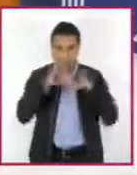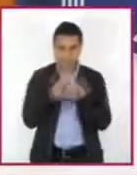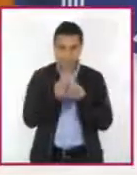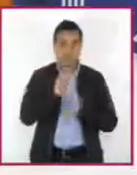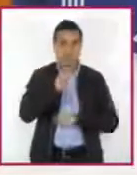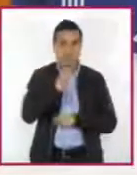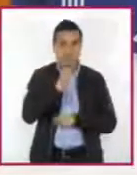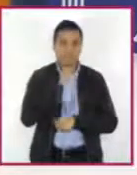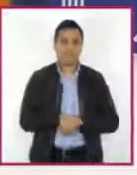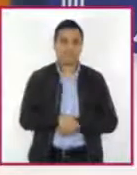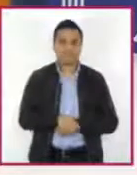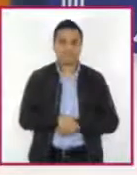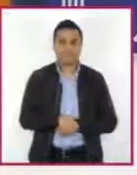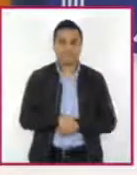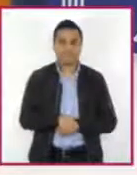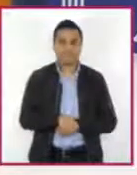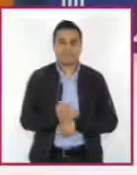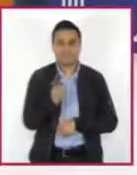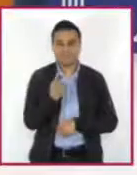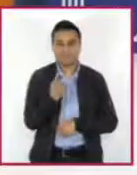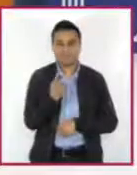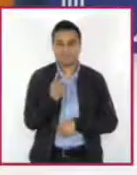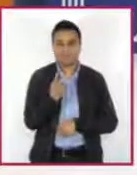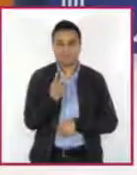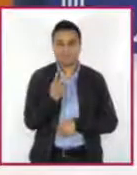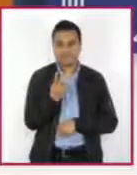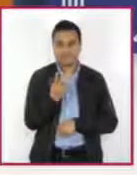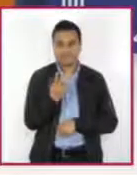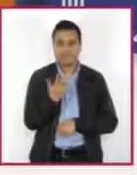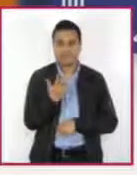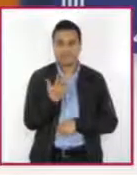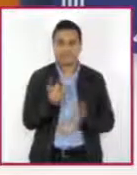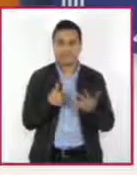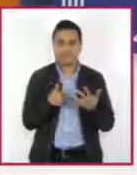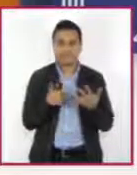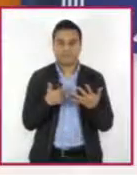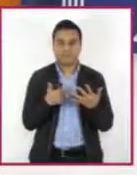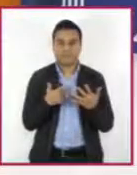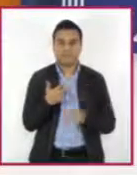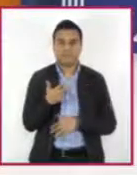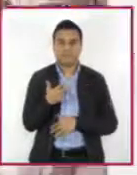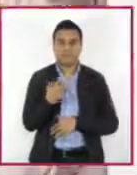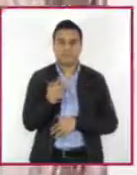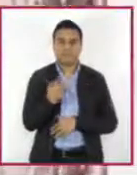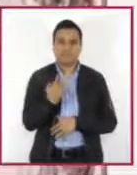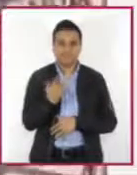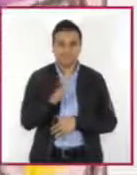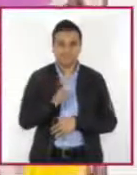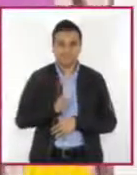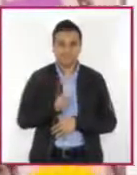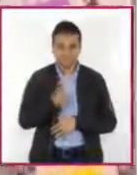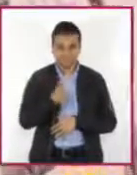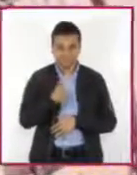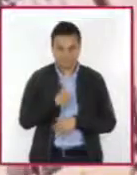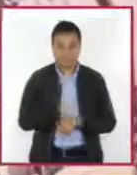1, 2, 3, 4, 5, 6, 7, 8, 9, 10,